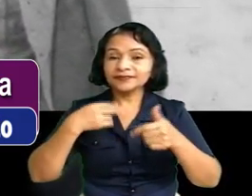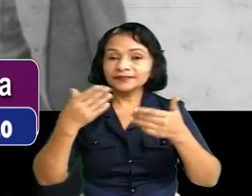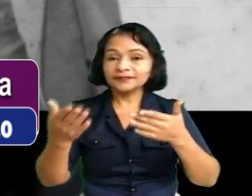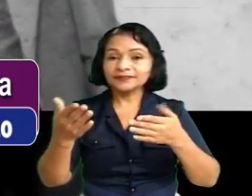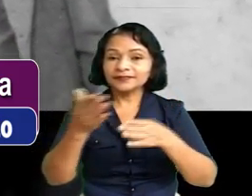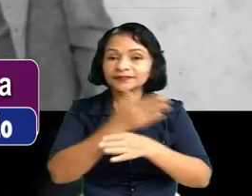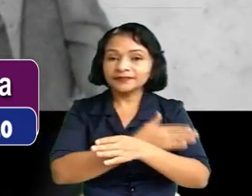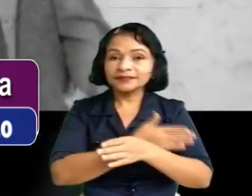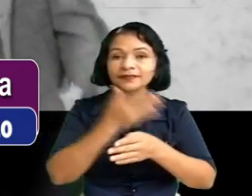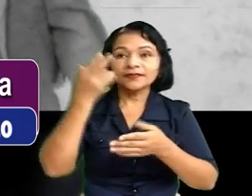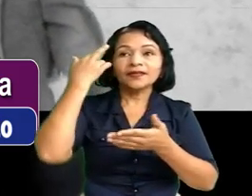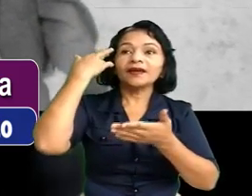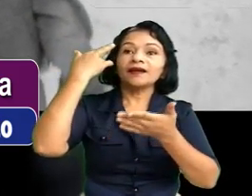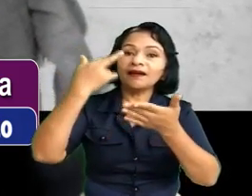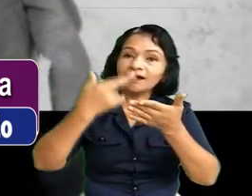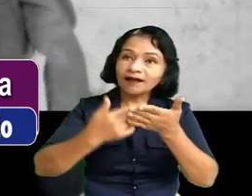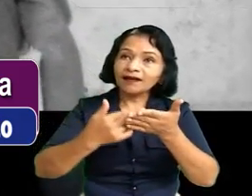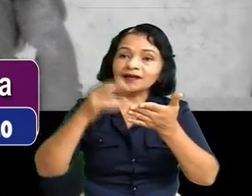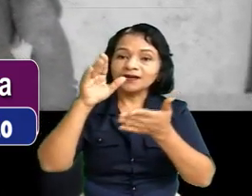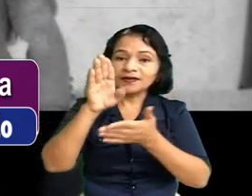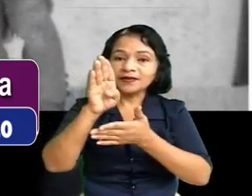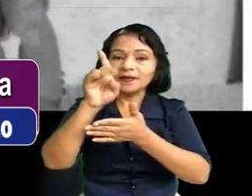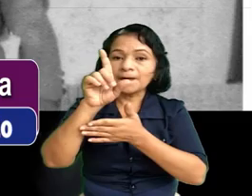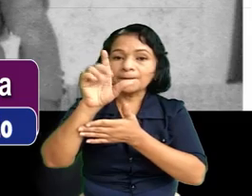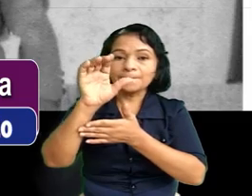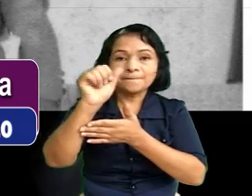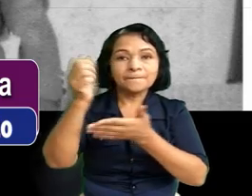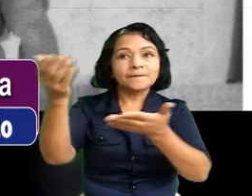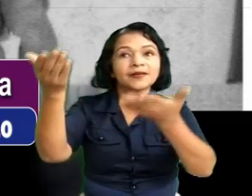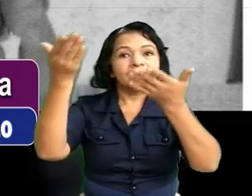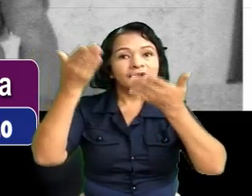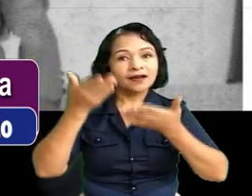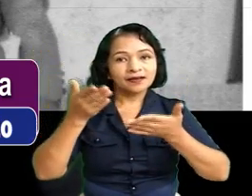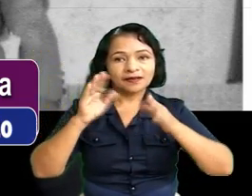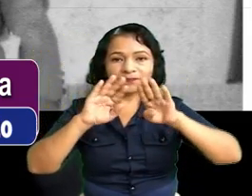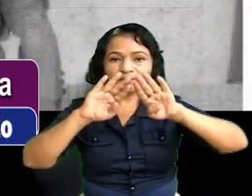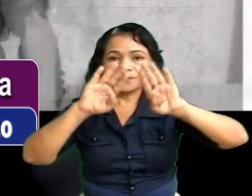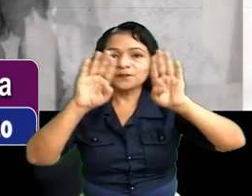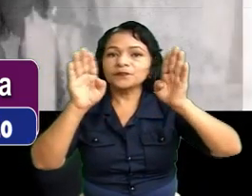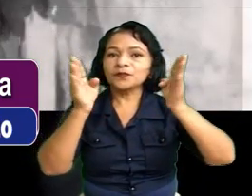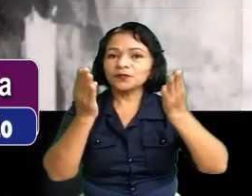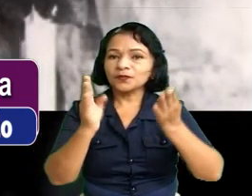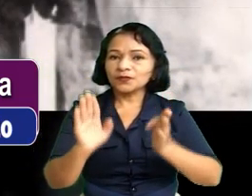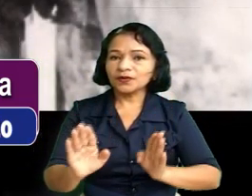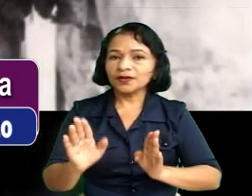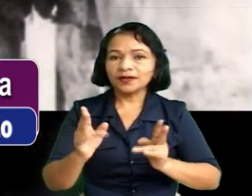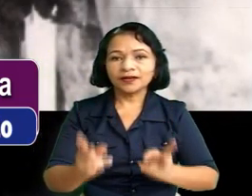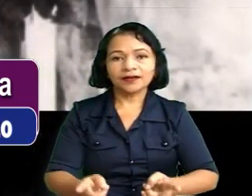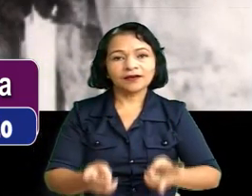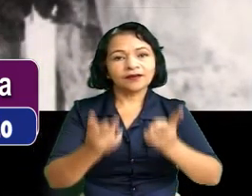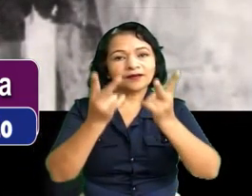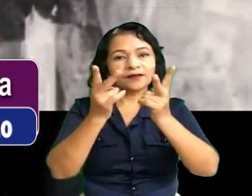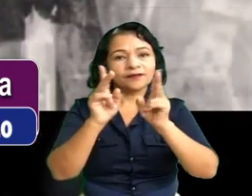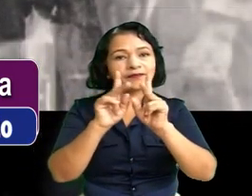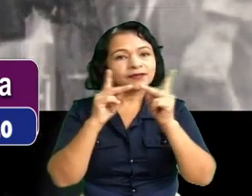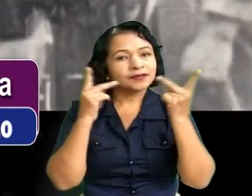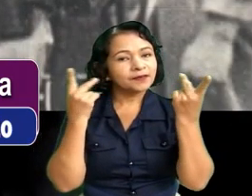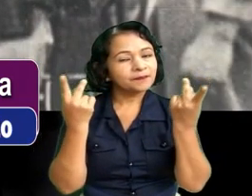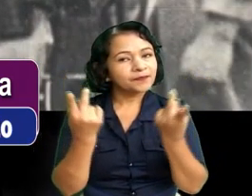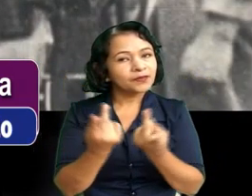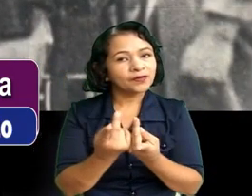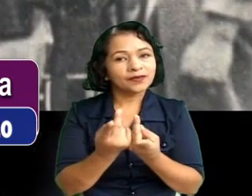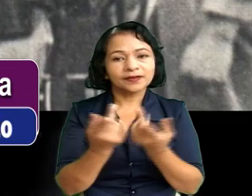el legado de ella. O sea, nosotros somos parte de ese legado porque estamos haciendo una vida política. Intrínsecamente